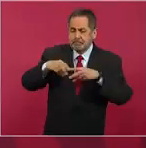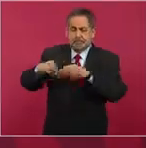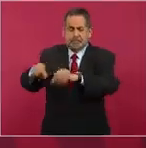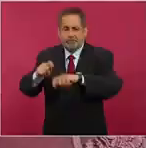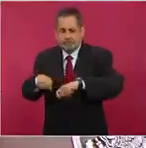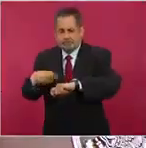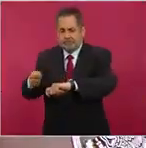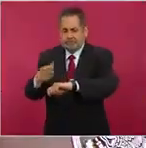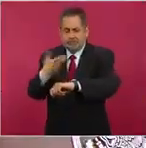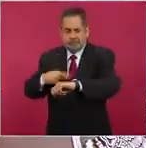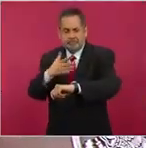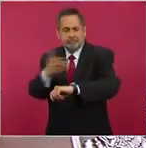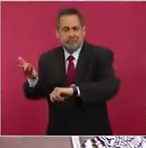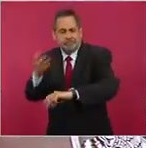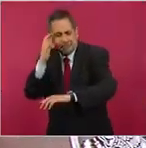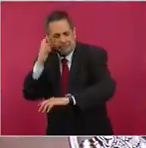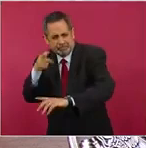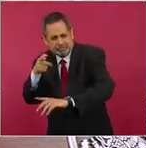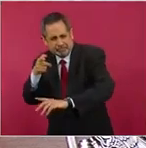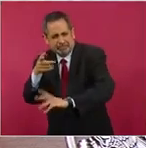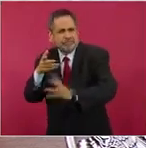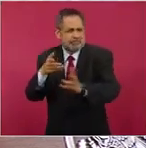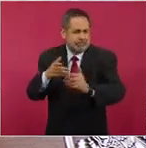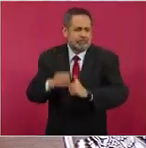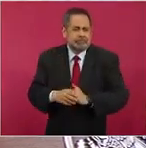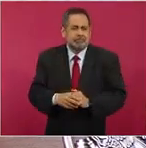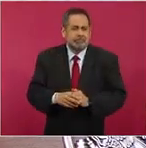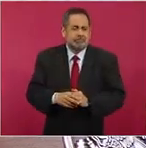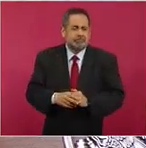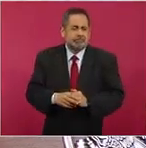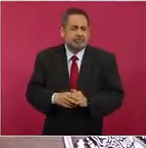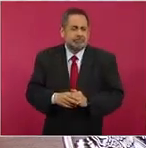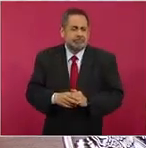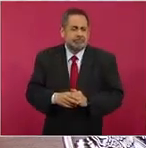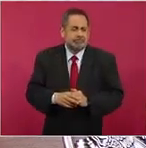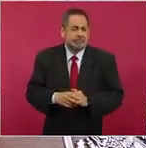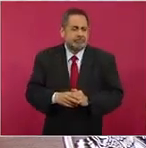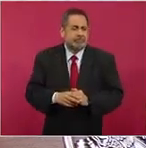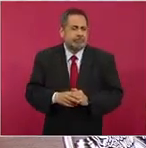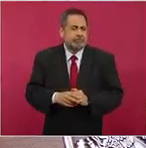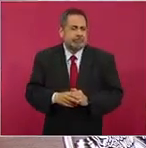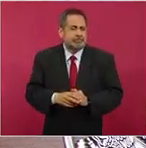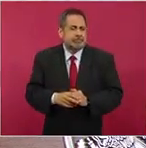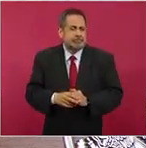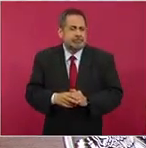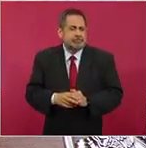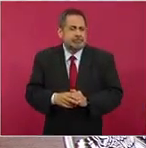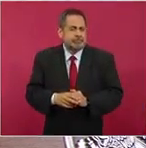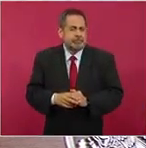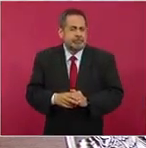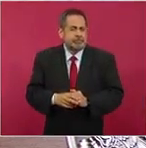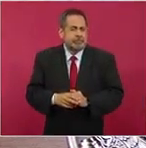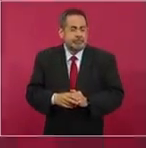estamos nosotros planteando. Entonces, si